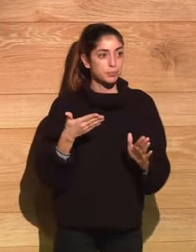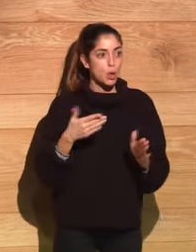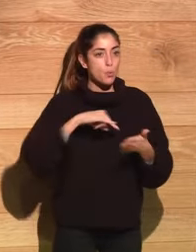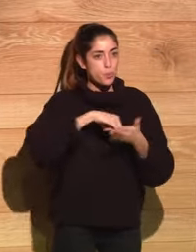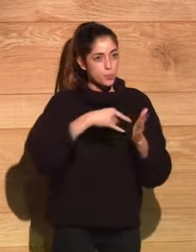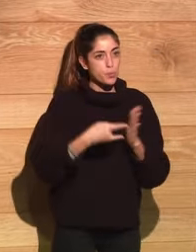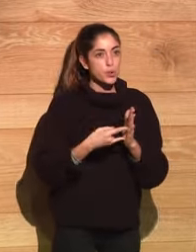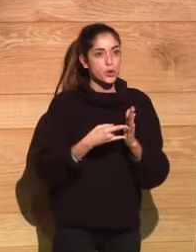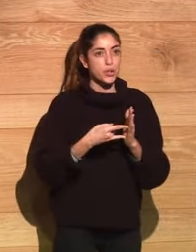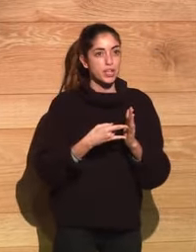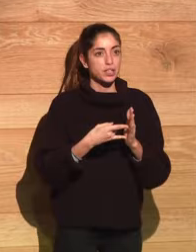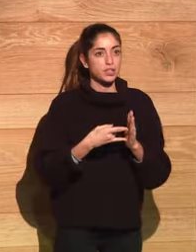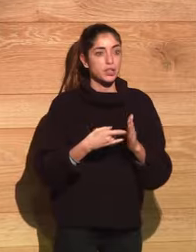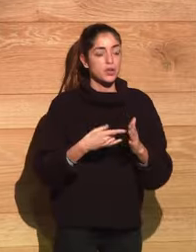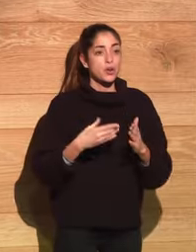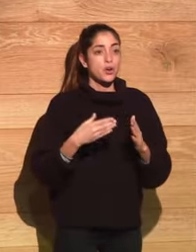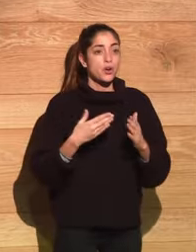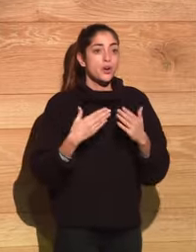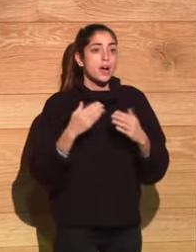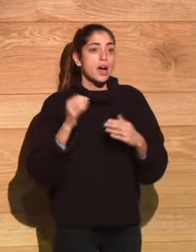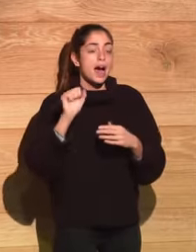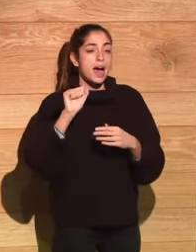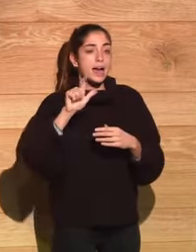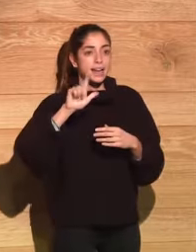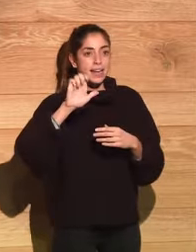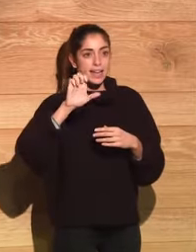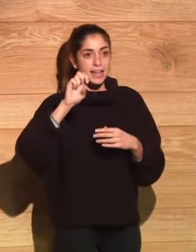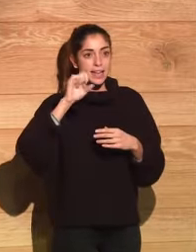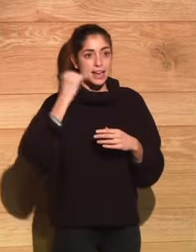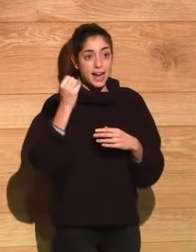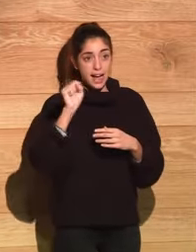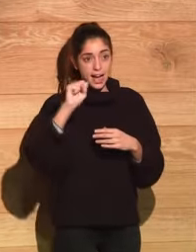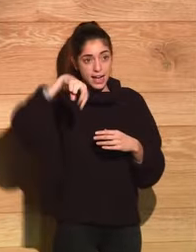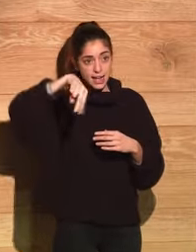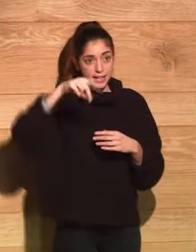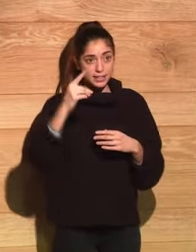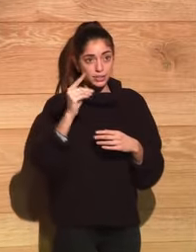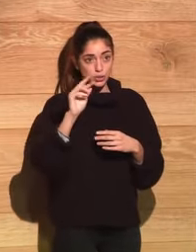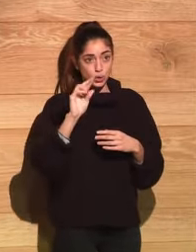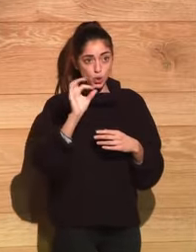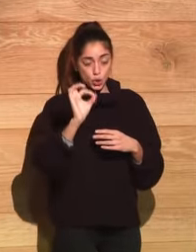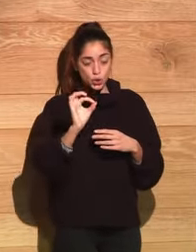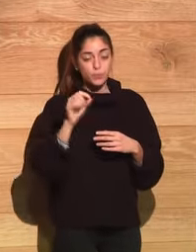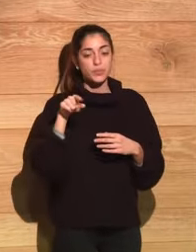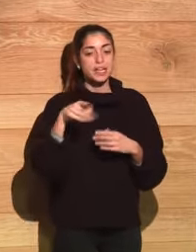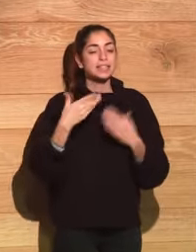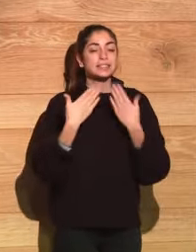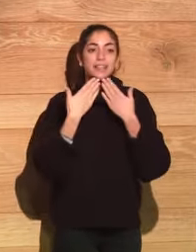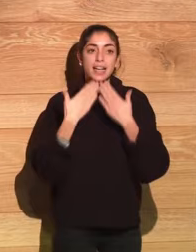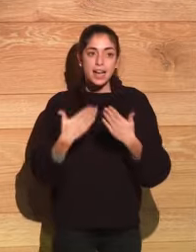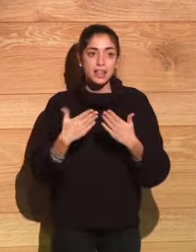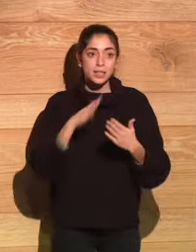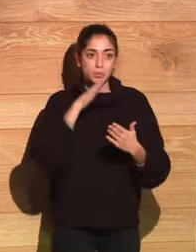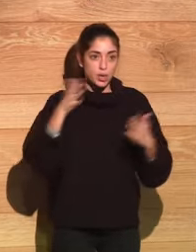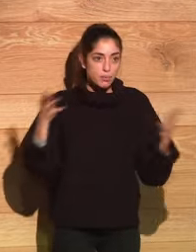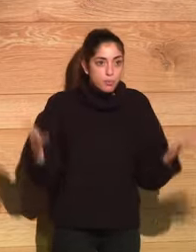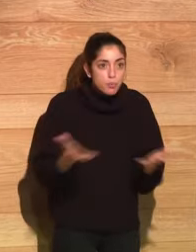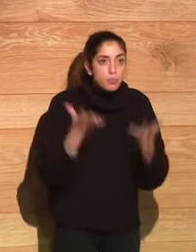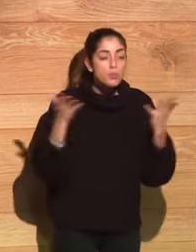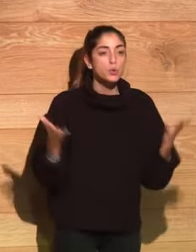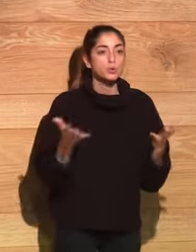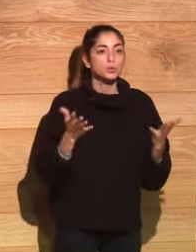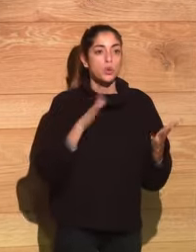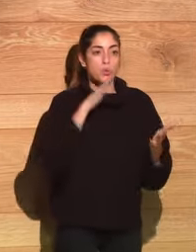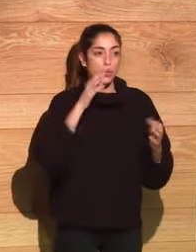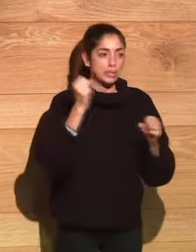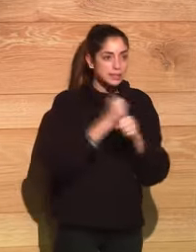proyecto dirigido por Alejandro Gándara, a quien quiero darle las gracias por su impulso, por todo el